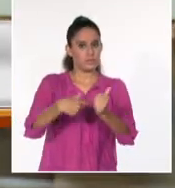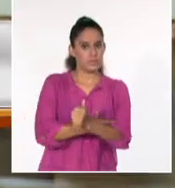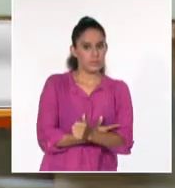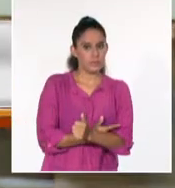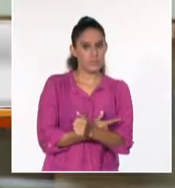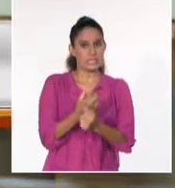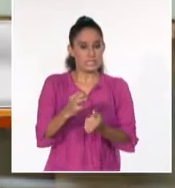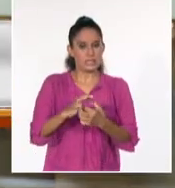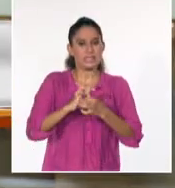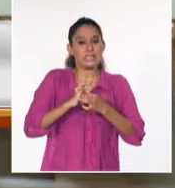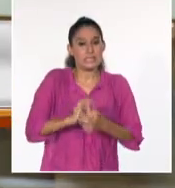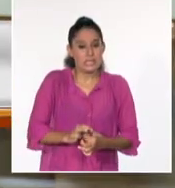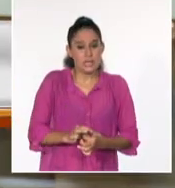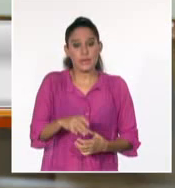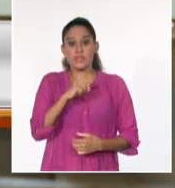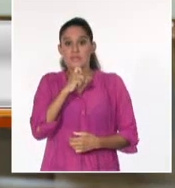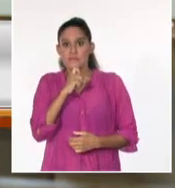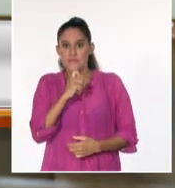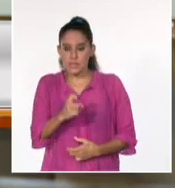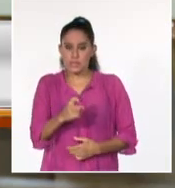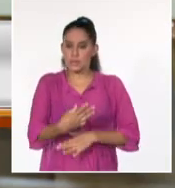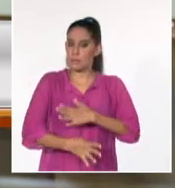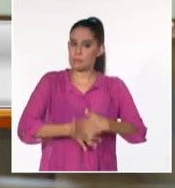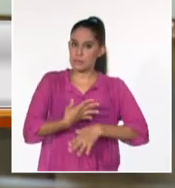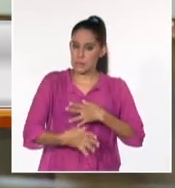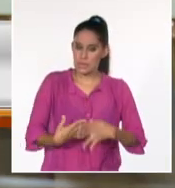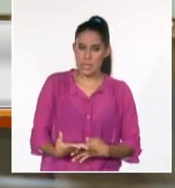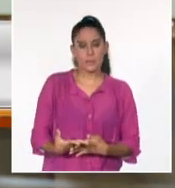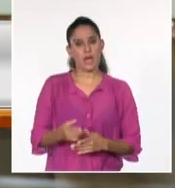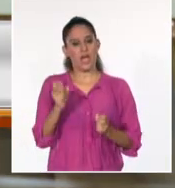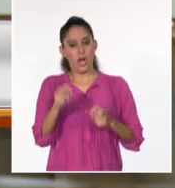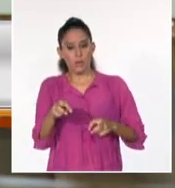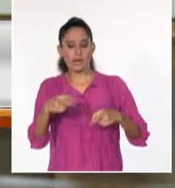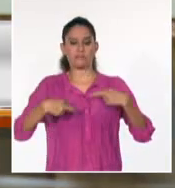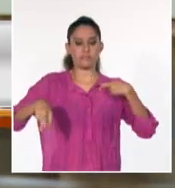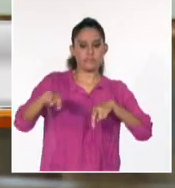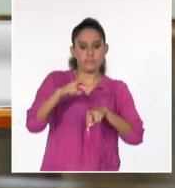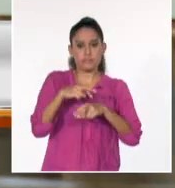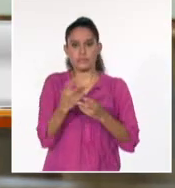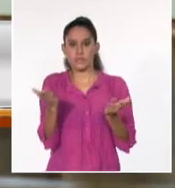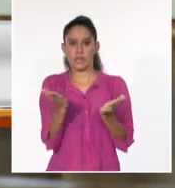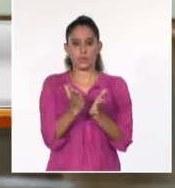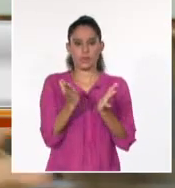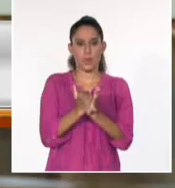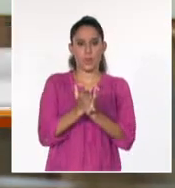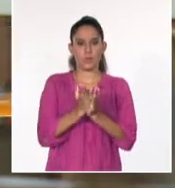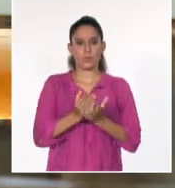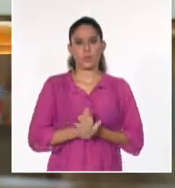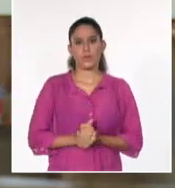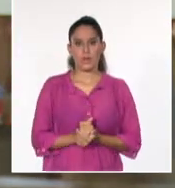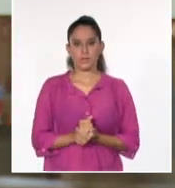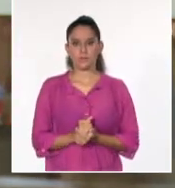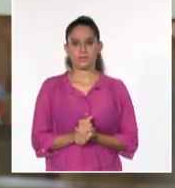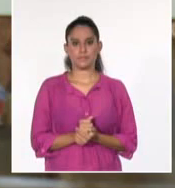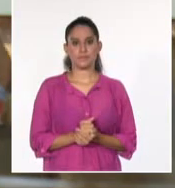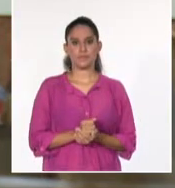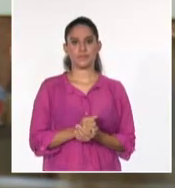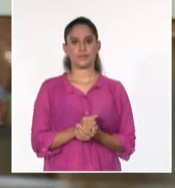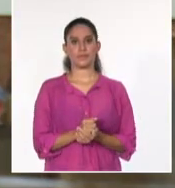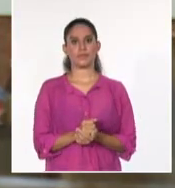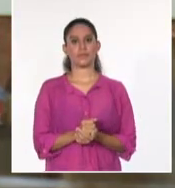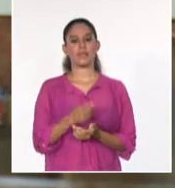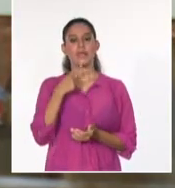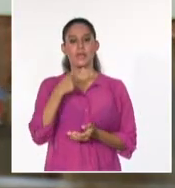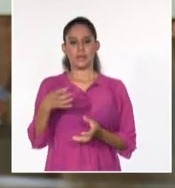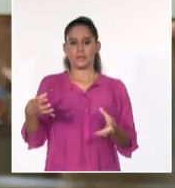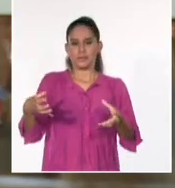está hoy desarrollando la industria, y que es conjugada a toxoide tetánico, una